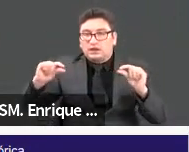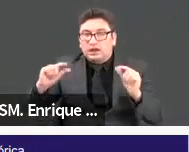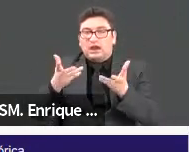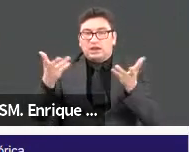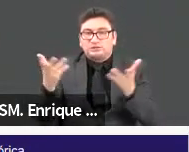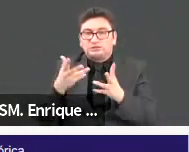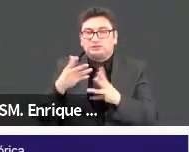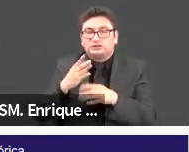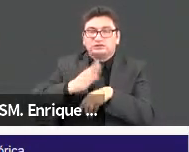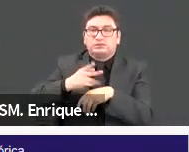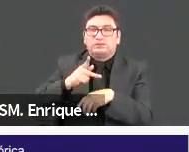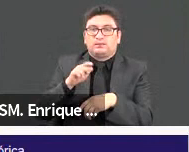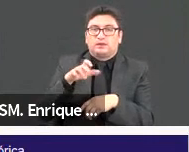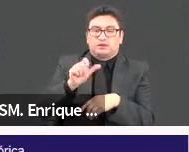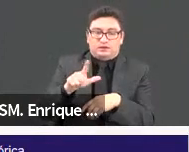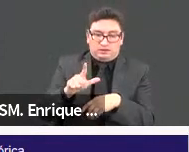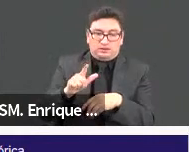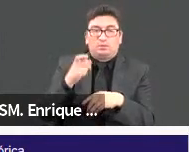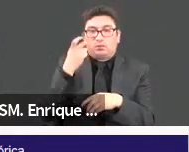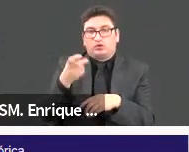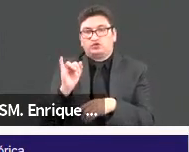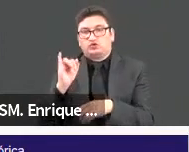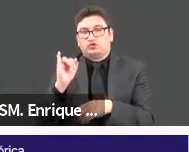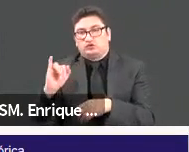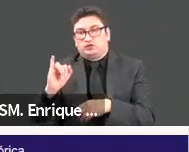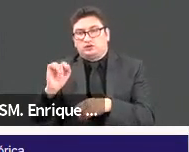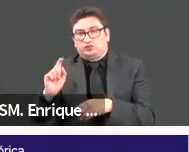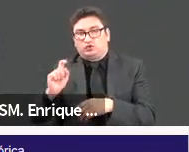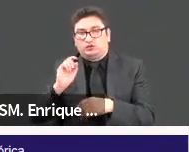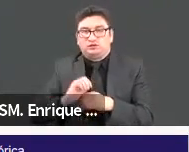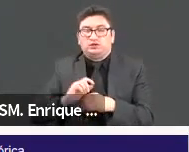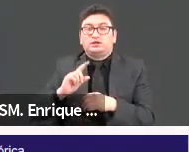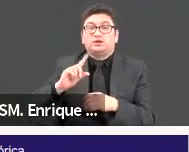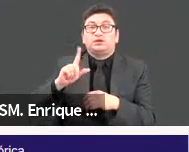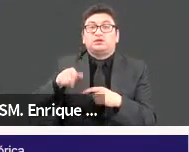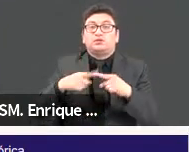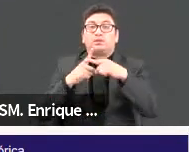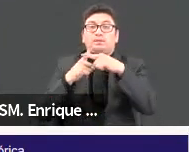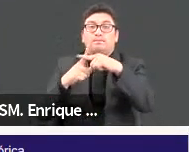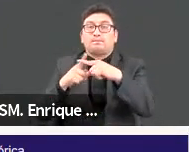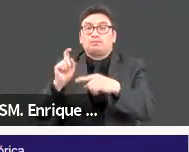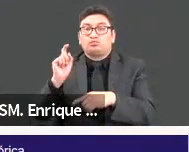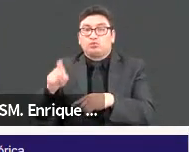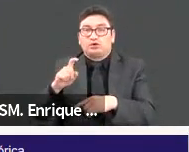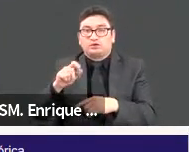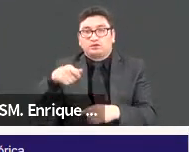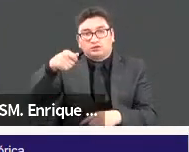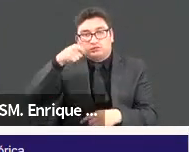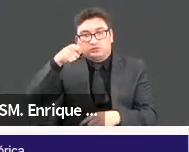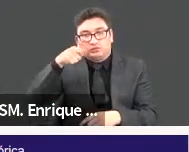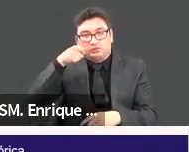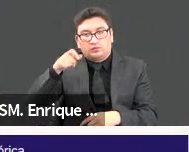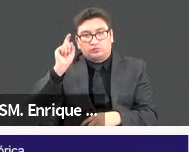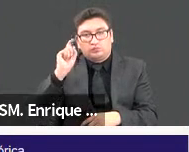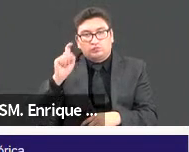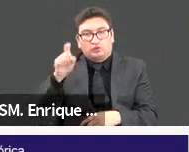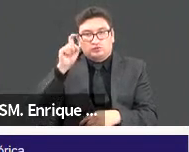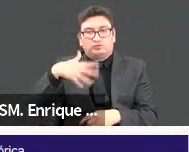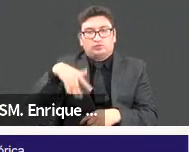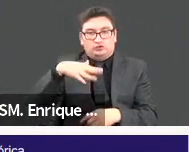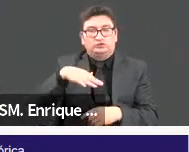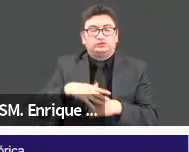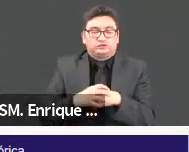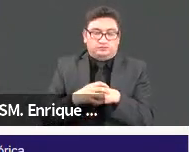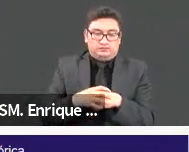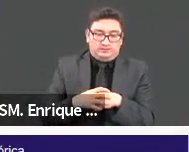dos. Entonces dejo el operador lógico y doy un clic en el signo más y ejecuto la consulta.